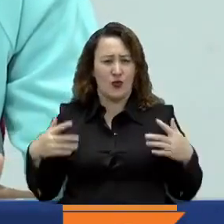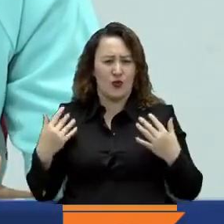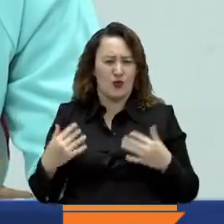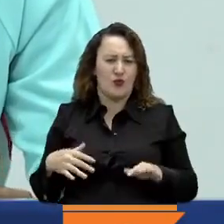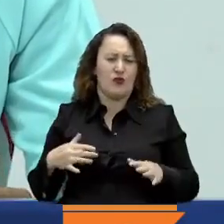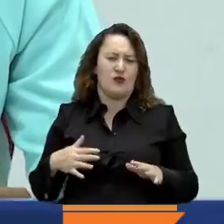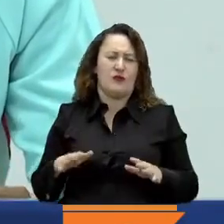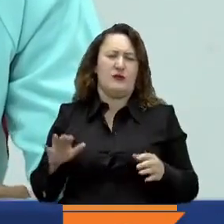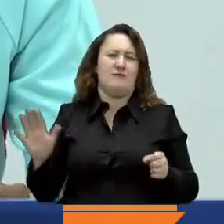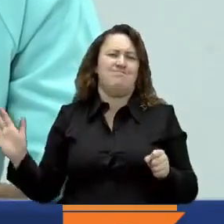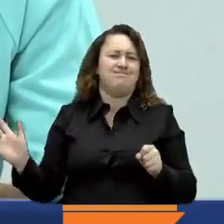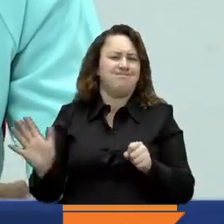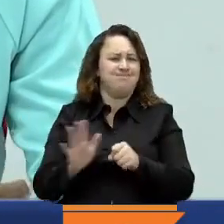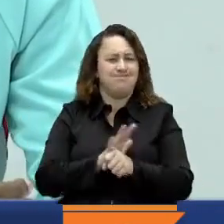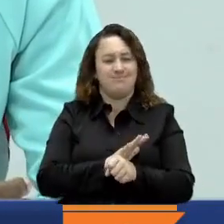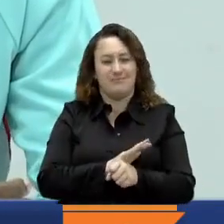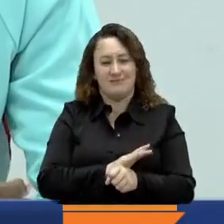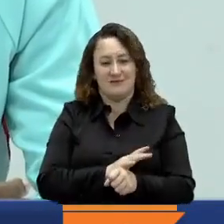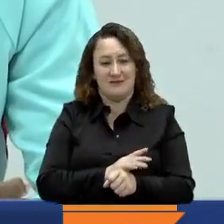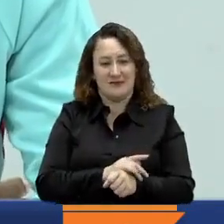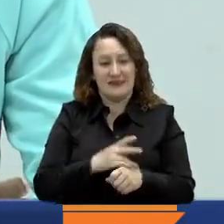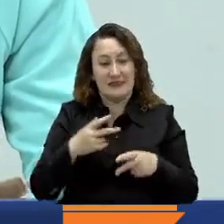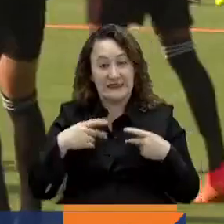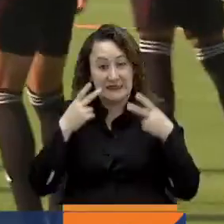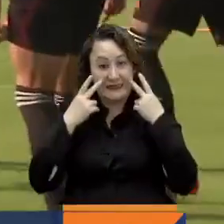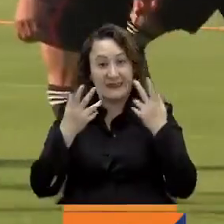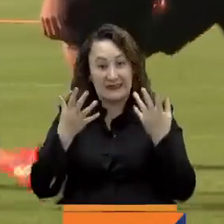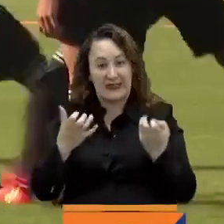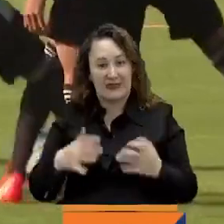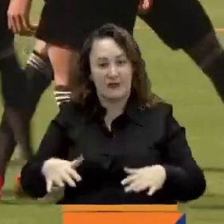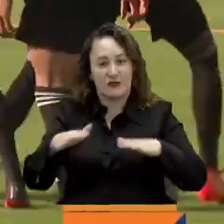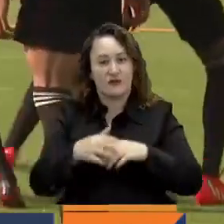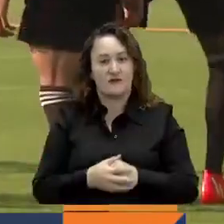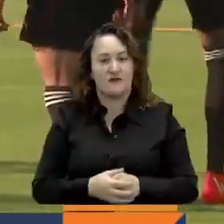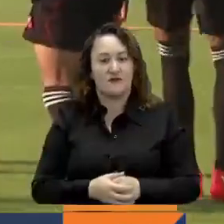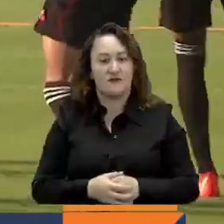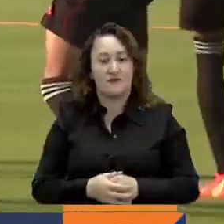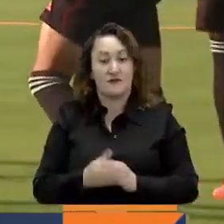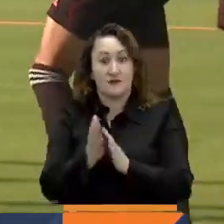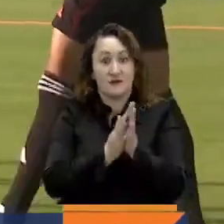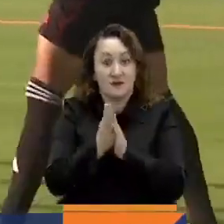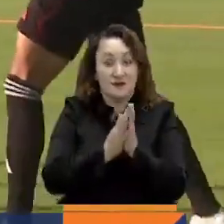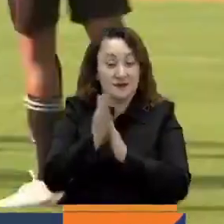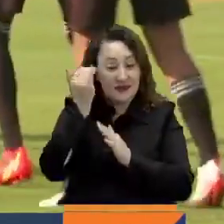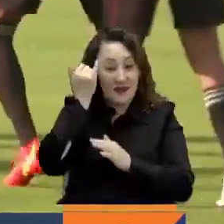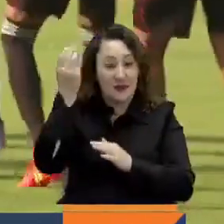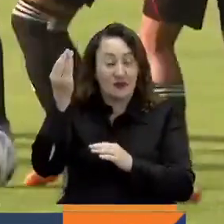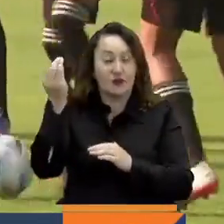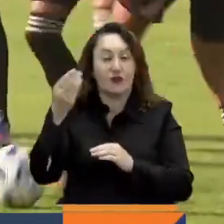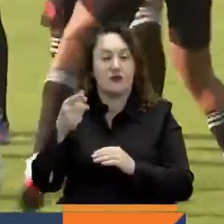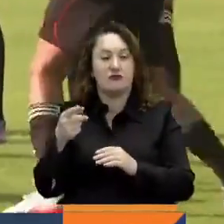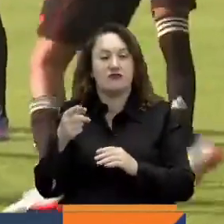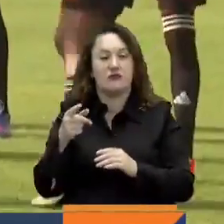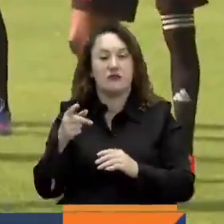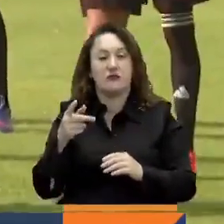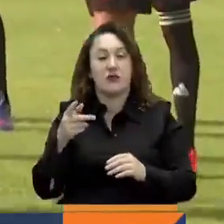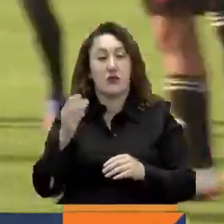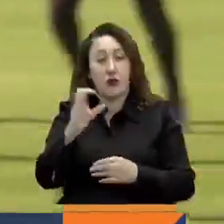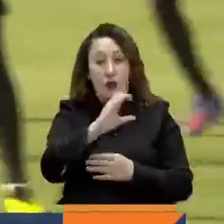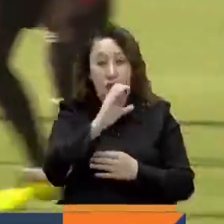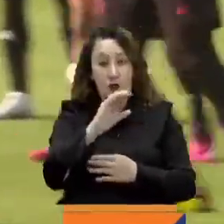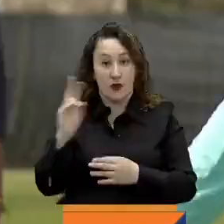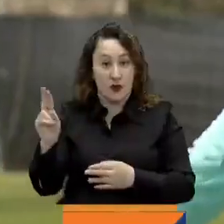totalmente lleno, nos visualizamos en ese escenario. Tras la ilusión del título y del cupo al Mundial, Colombia y Uruguay cierran en el